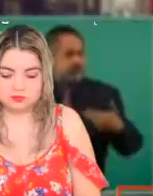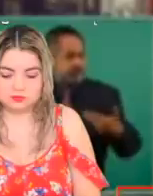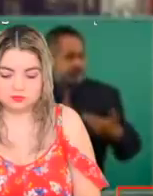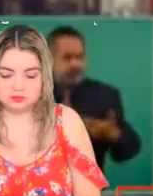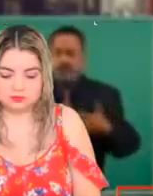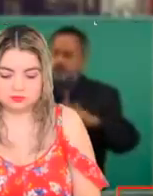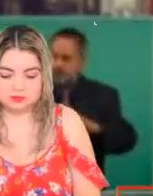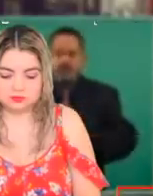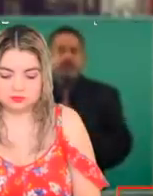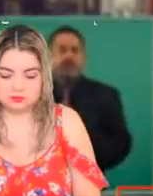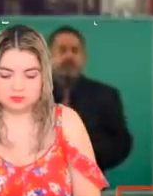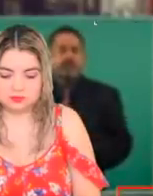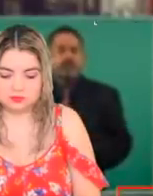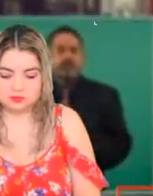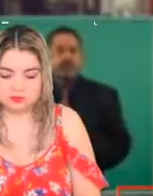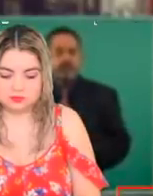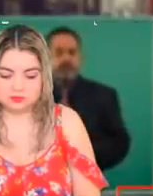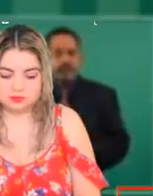Entonces,